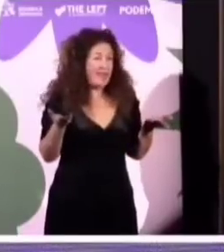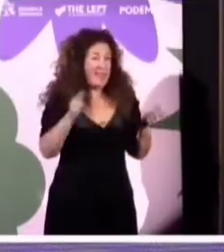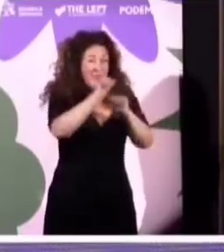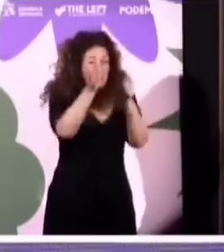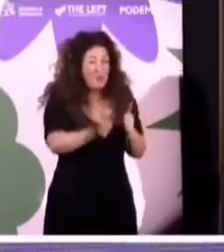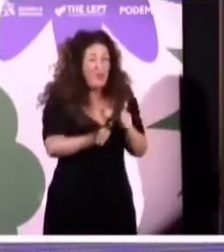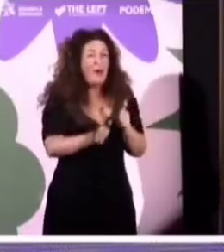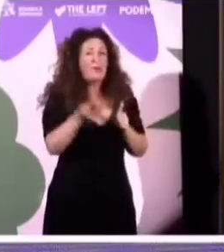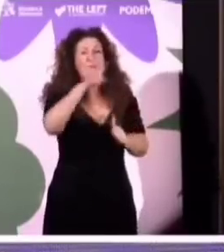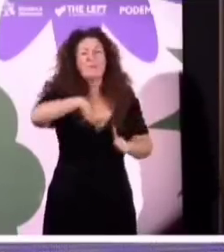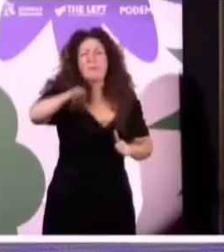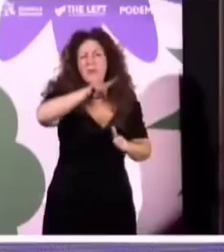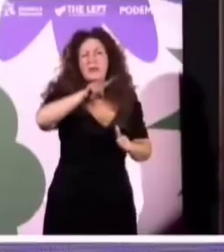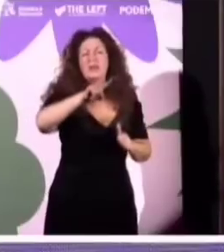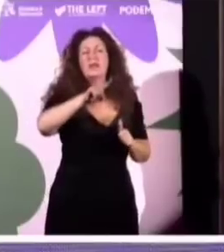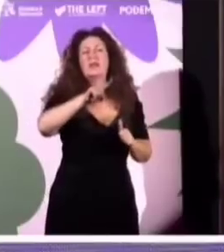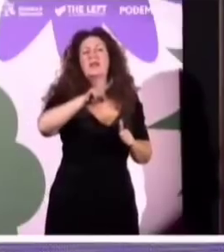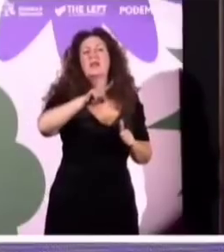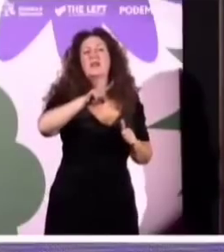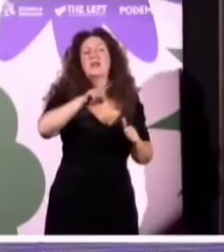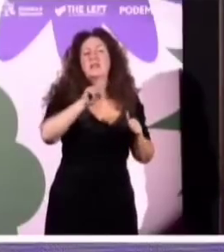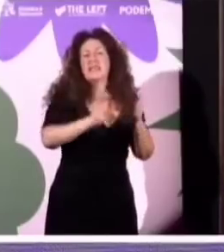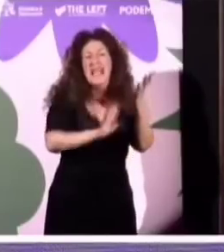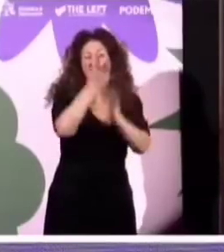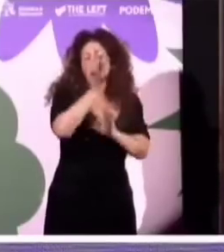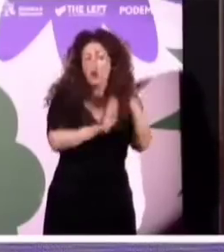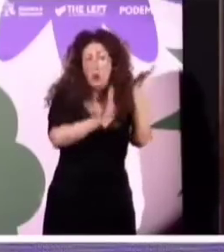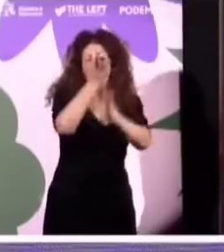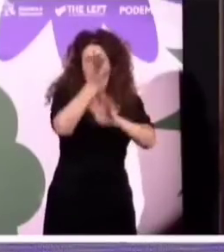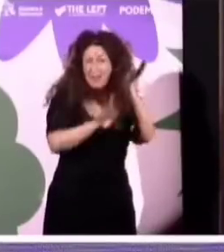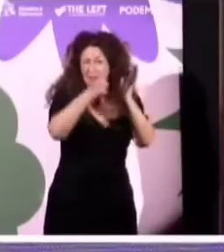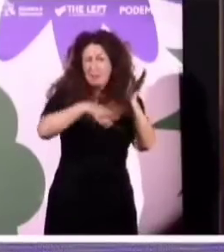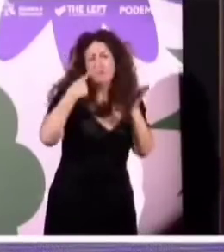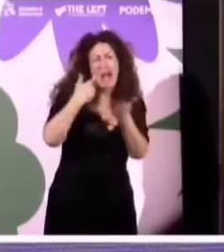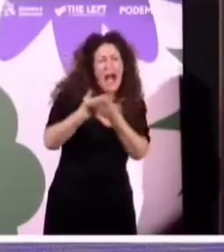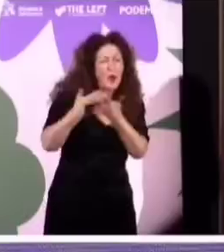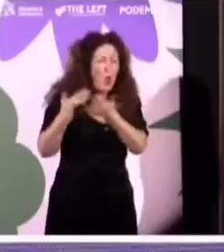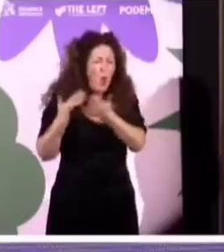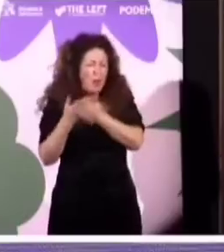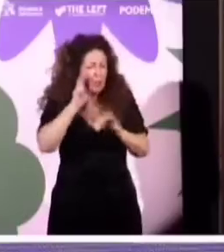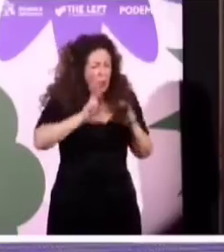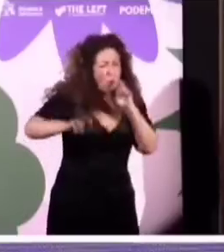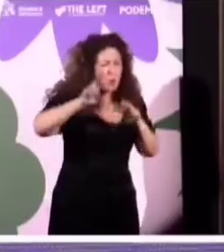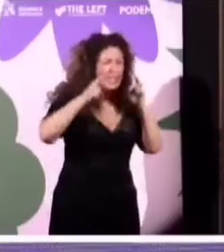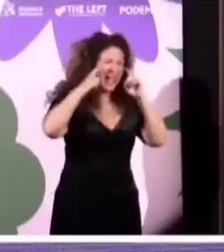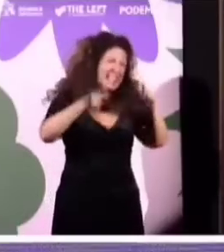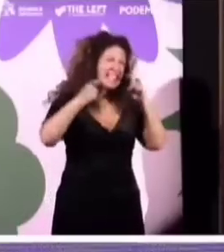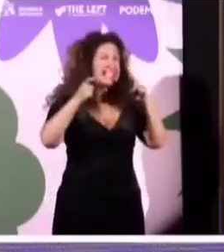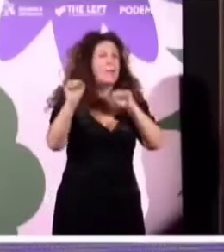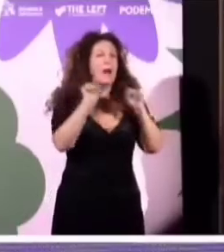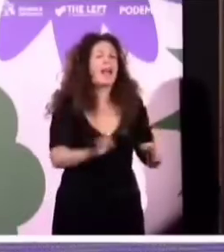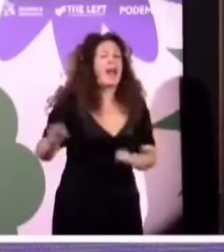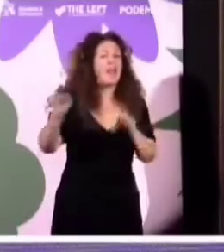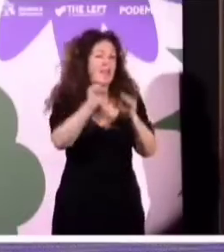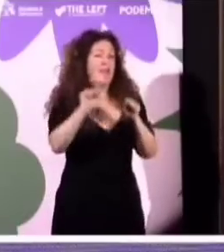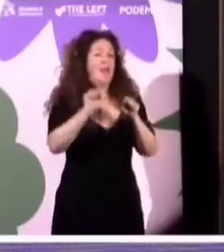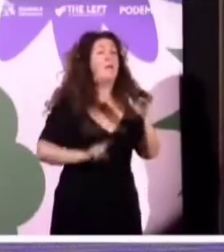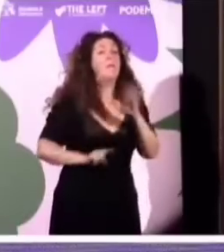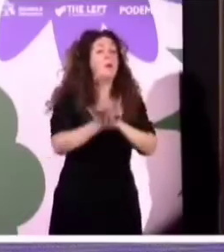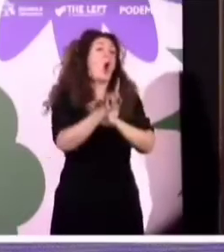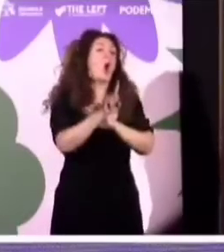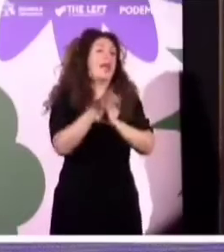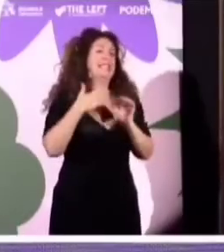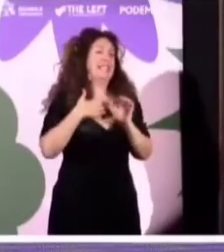están consumiendo en el fuego los que todavía buscan argumentos debajo de las piedras para defender a la progresía